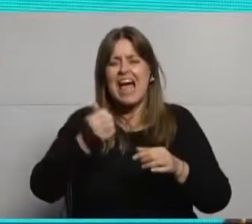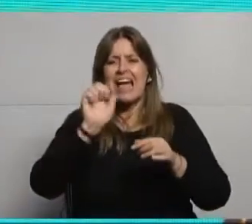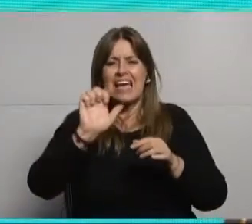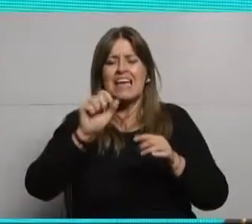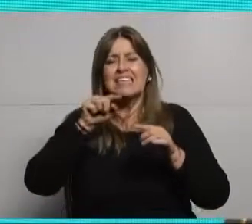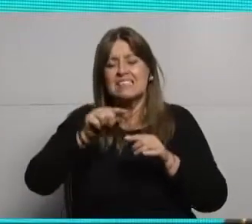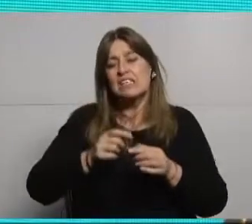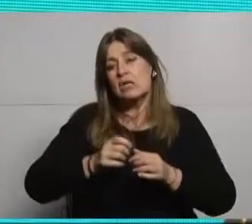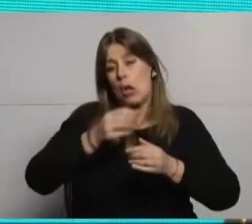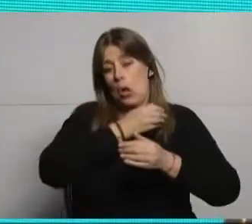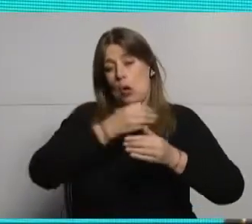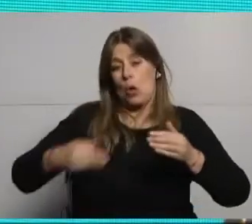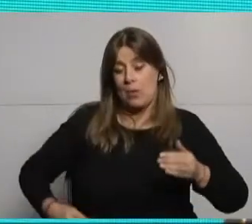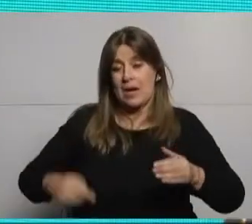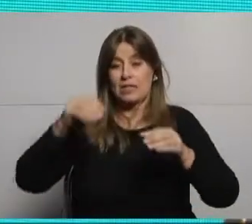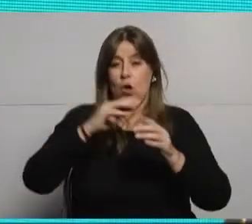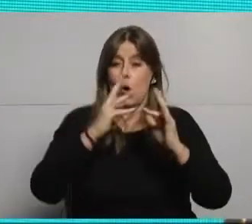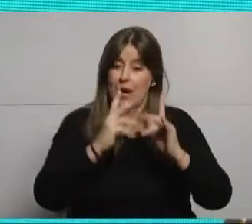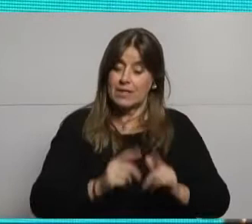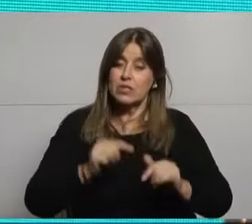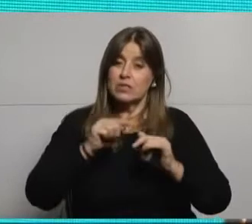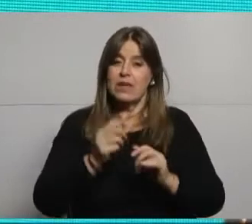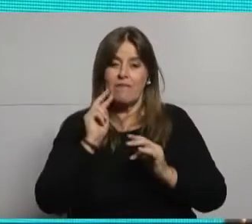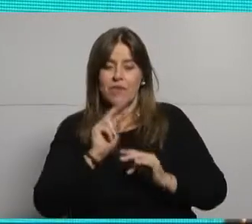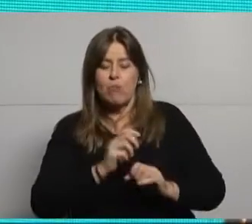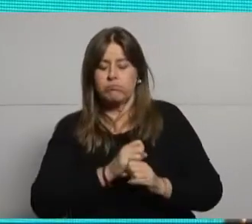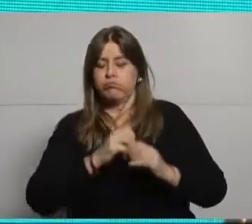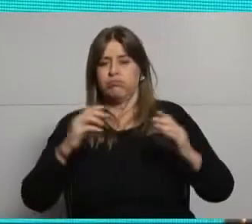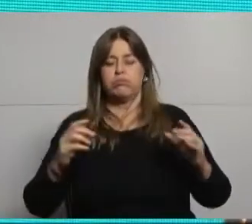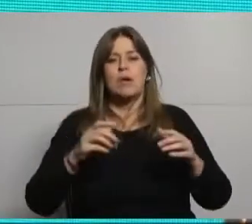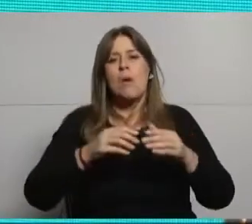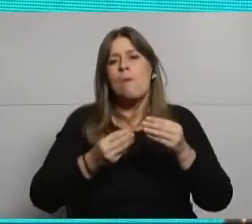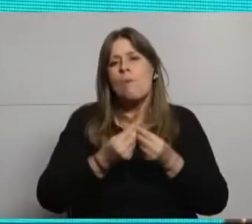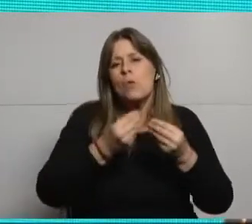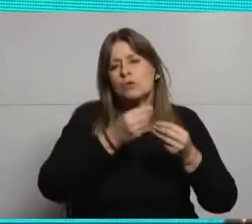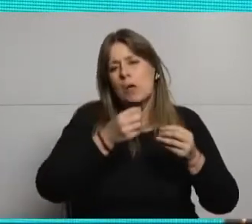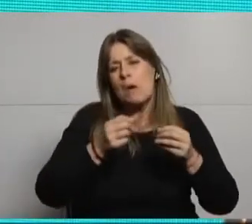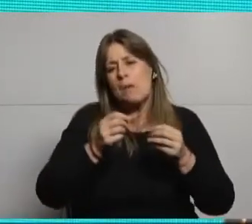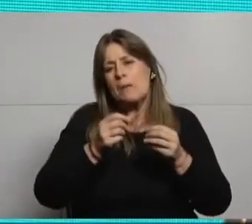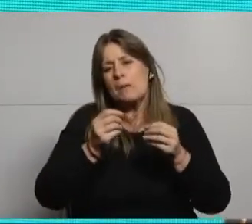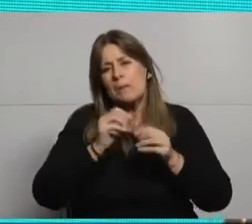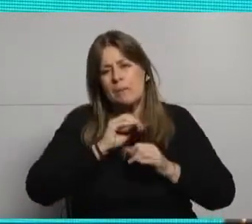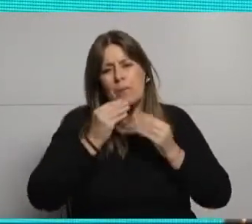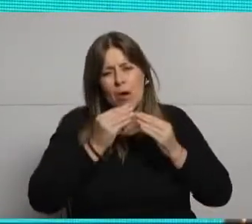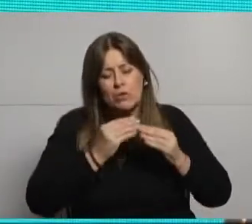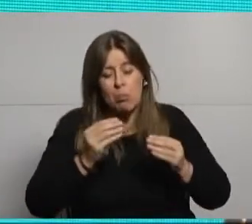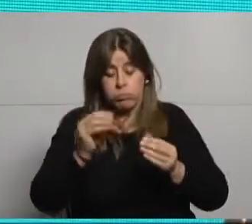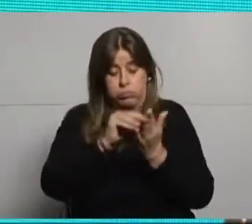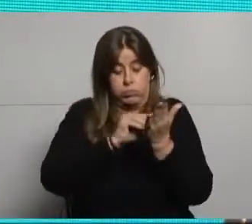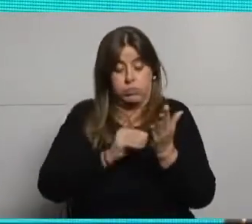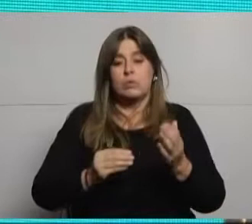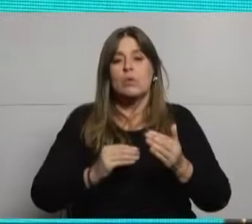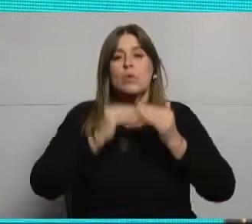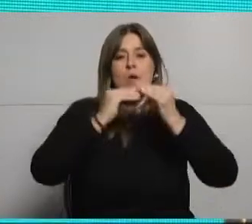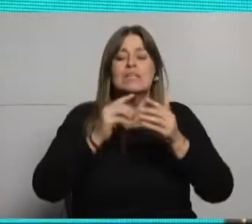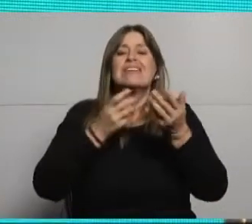organizaciones gubernamentales que se vio rápidamente desbordada por tratar de generar, consumir muchos datos. Entonces, un poco